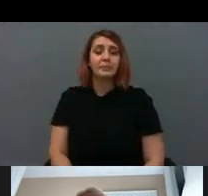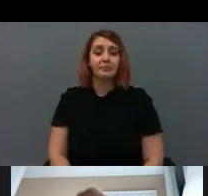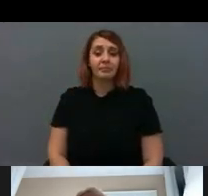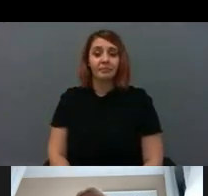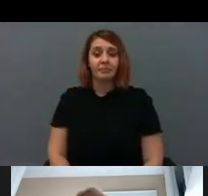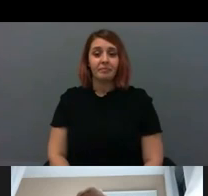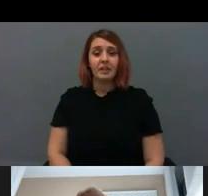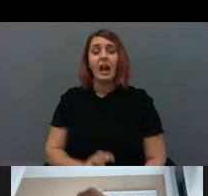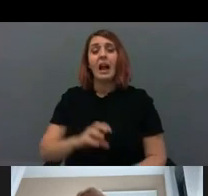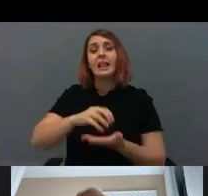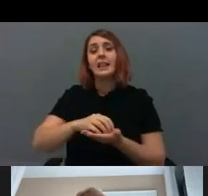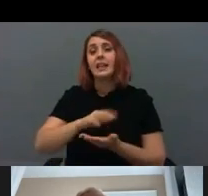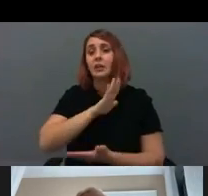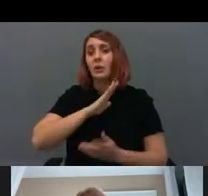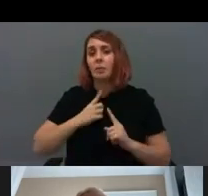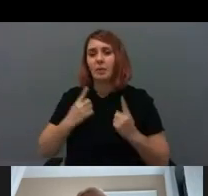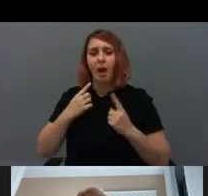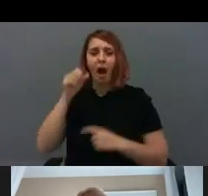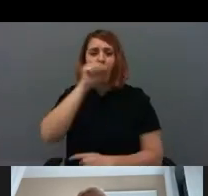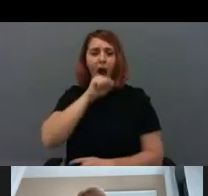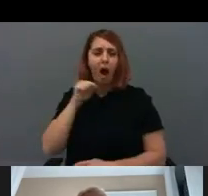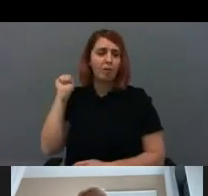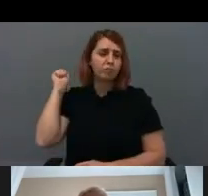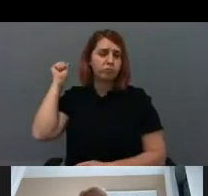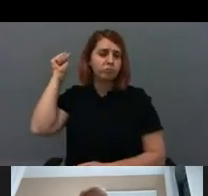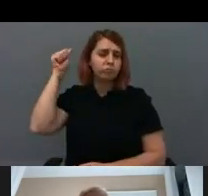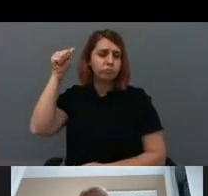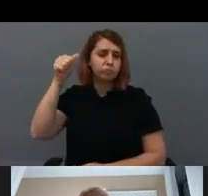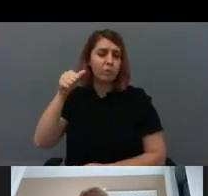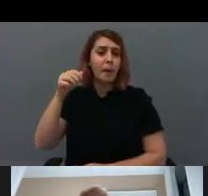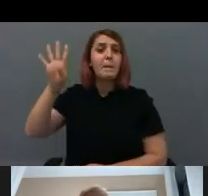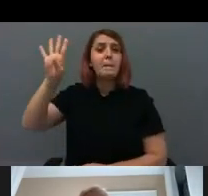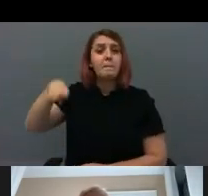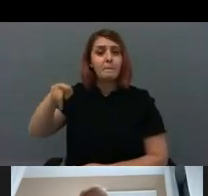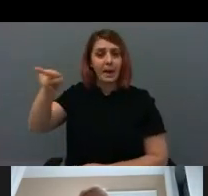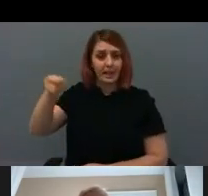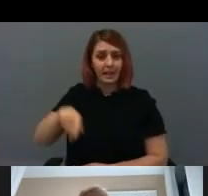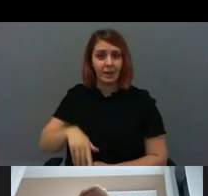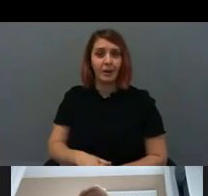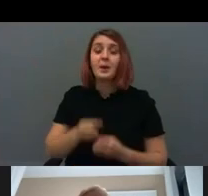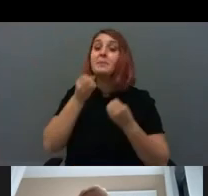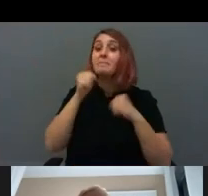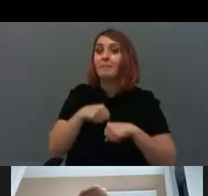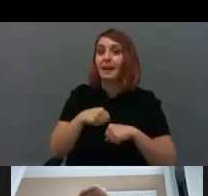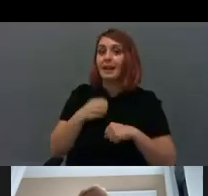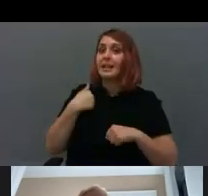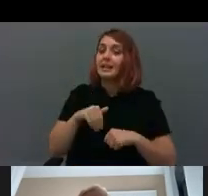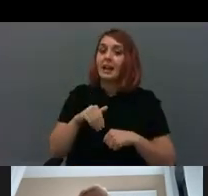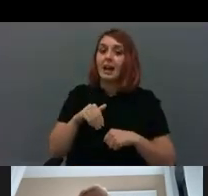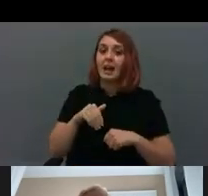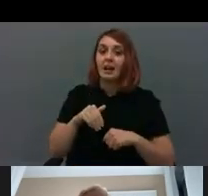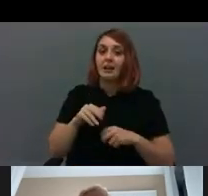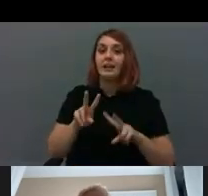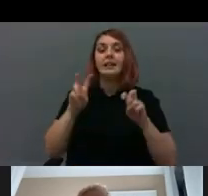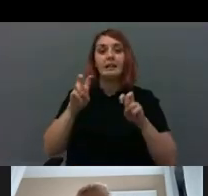durante muchos años de Barcelona. Vale, y ya de verdad retomando el